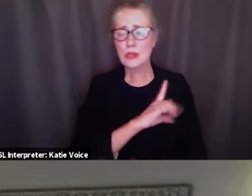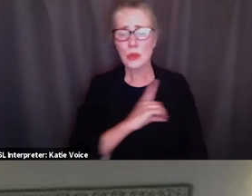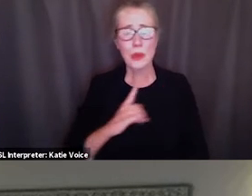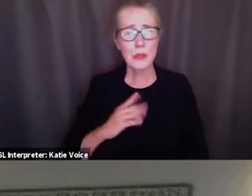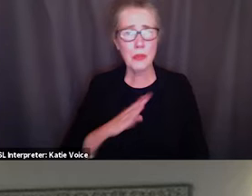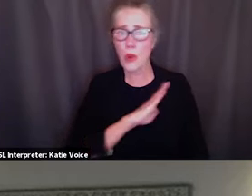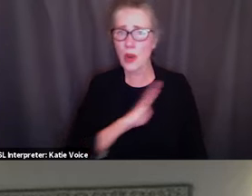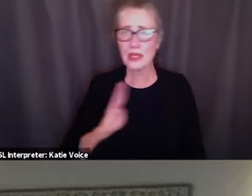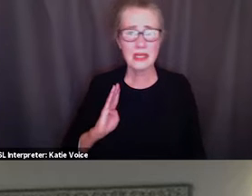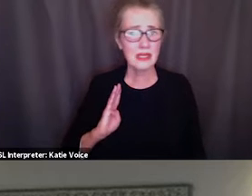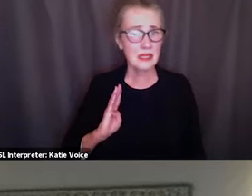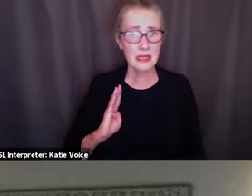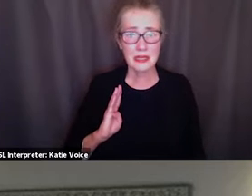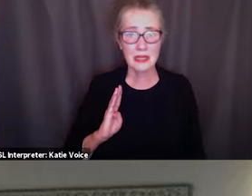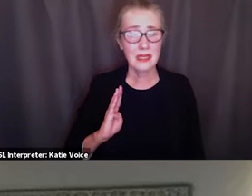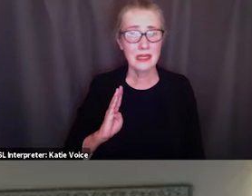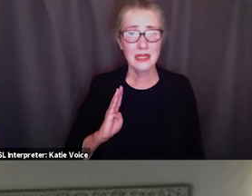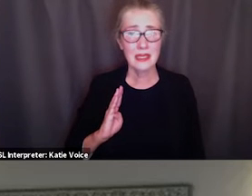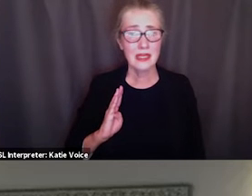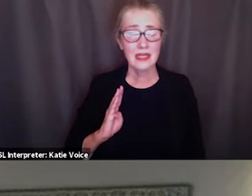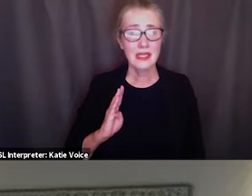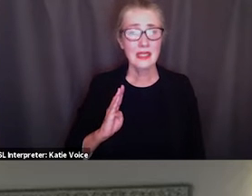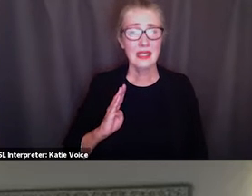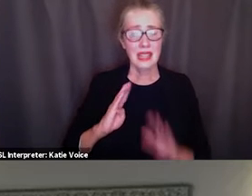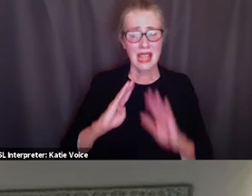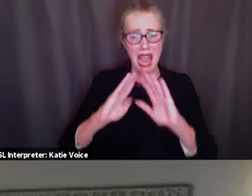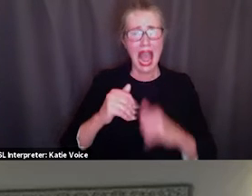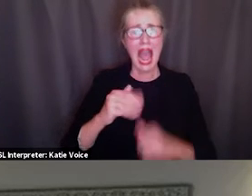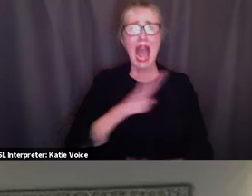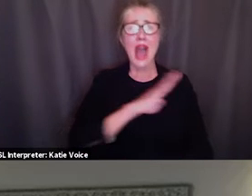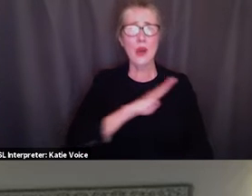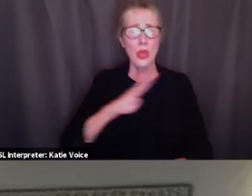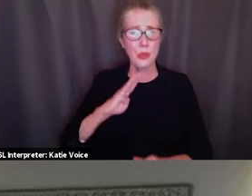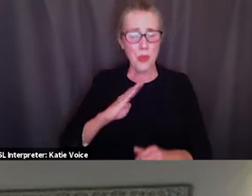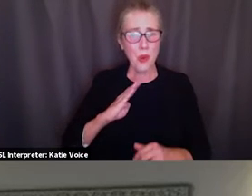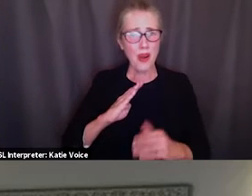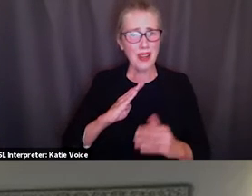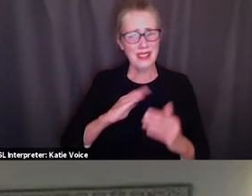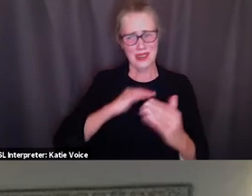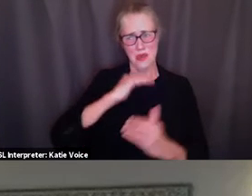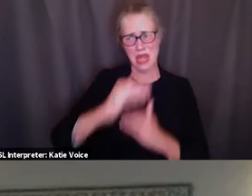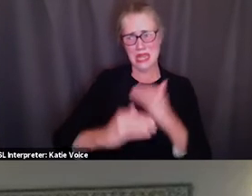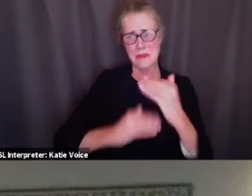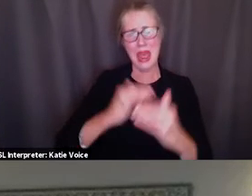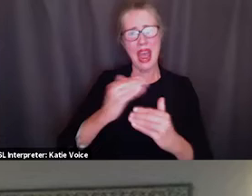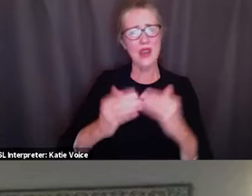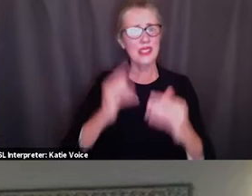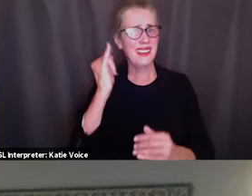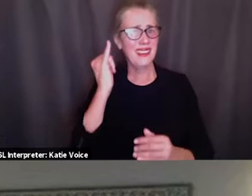de Educación. Sentí en que la forma en que el Consejo